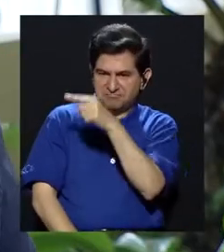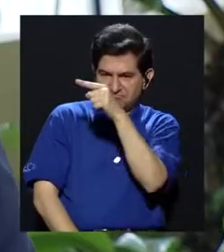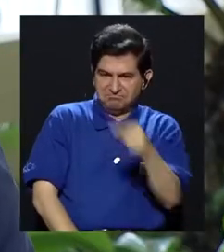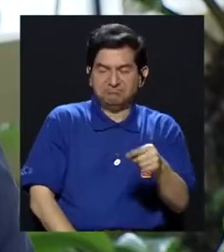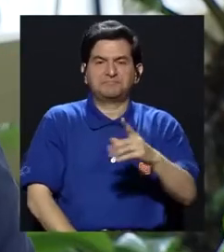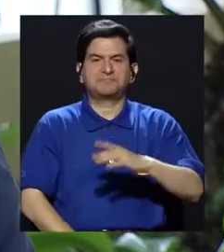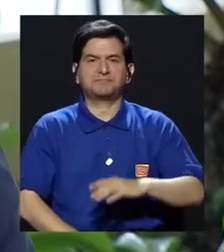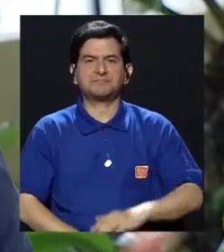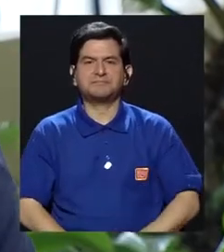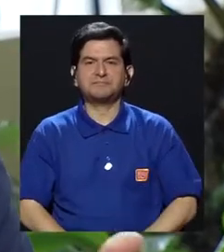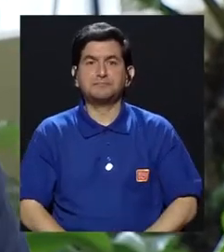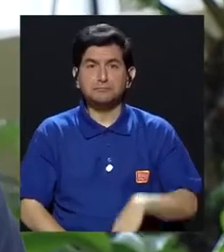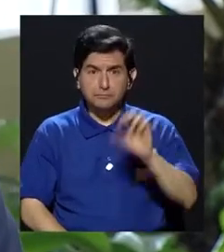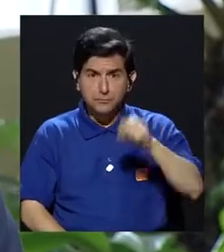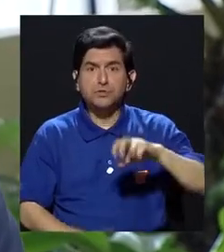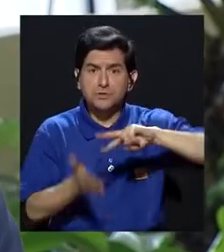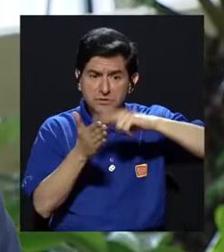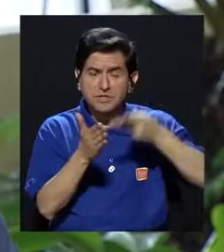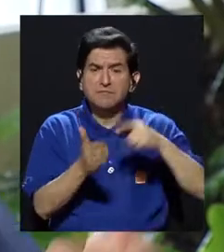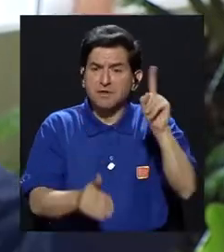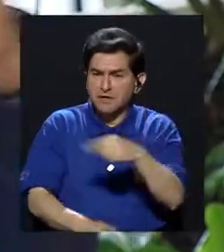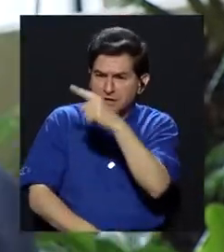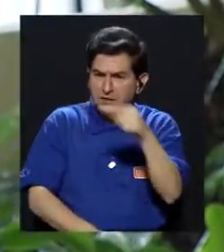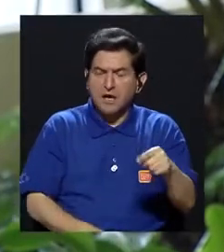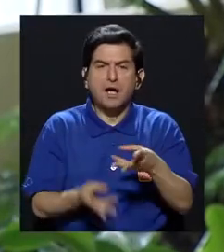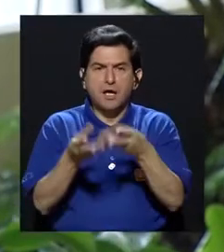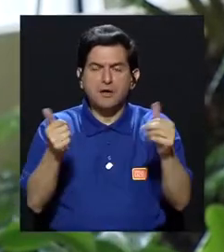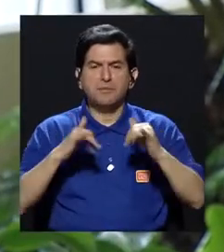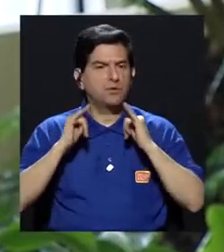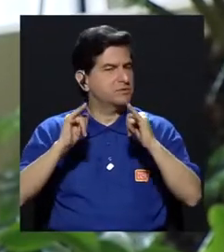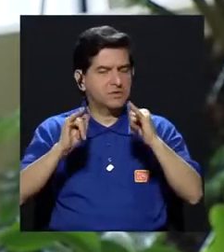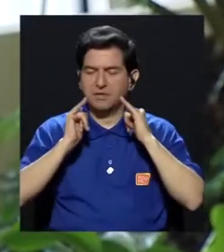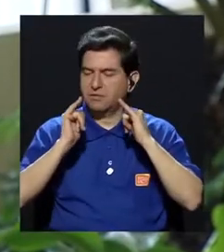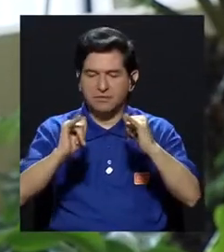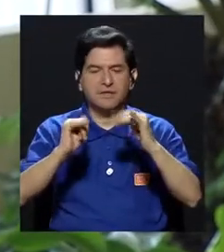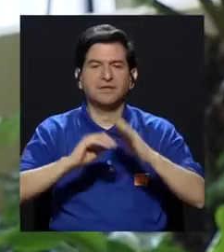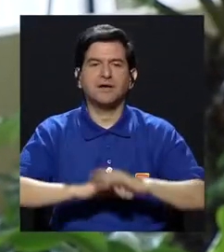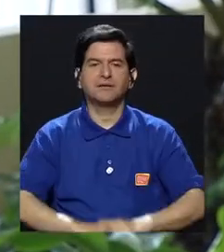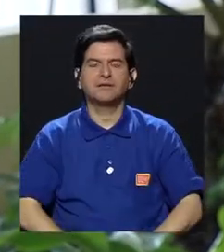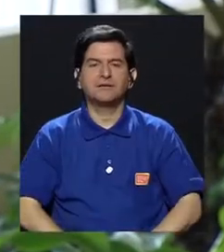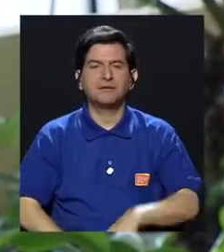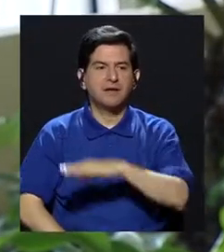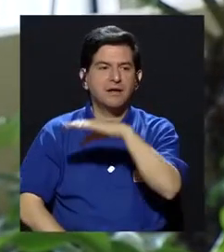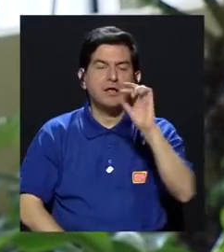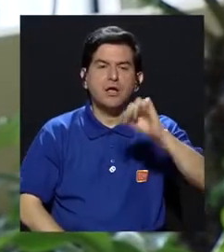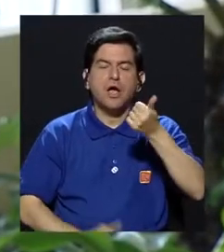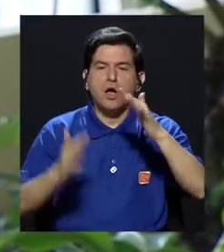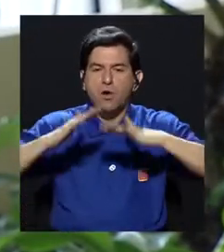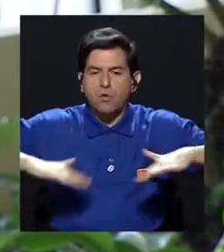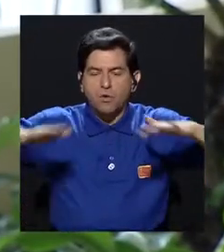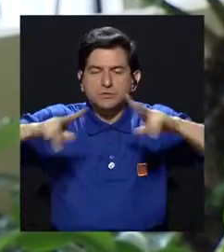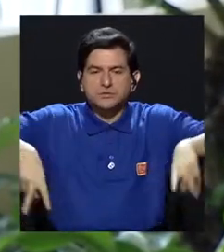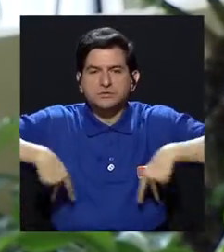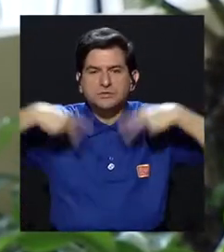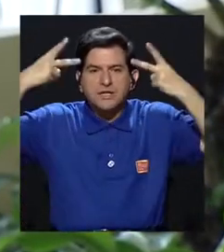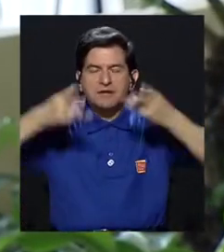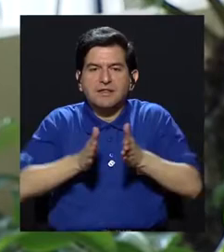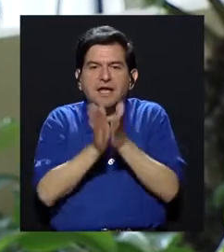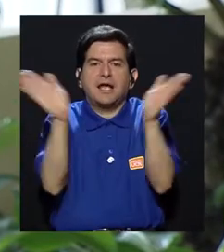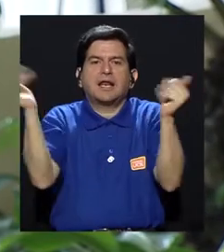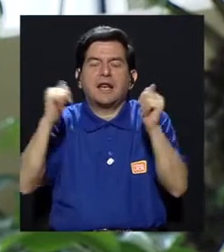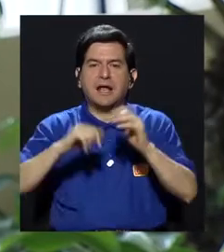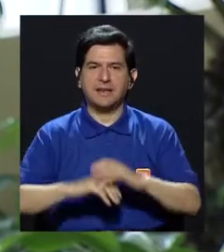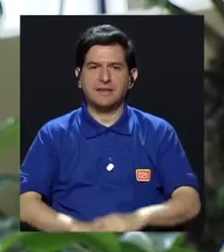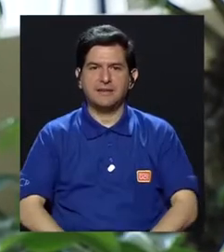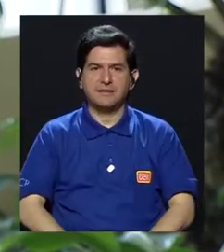descalificación, ¿verdad? Es una descalificación. Eso produce también la desigualdad, ¿verdad? Y ni qué decir en otras esferas de la vida en